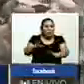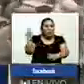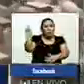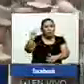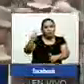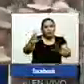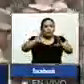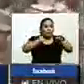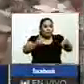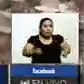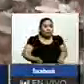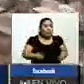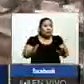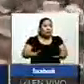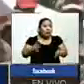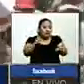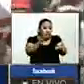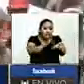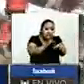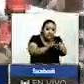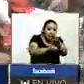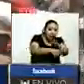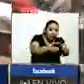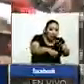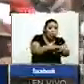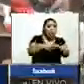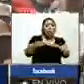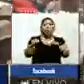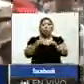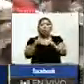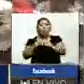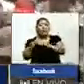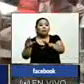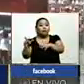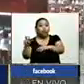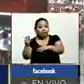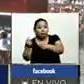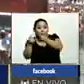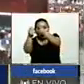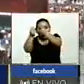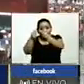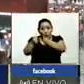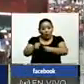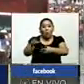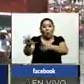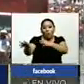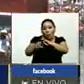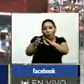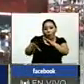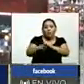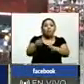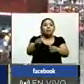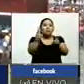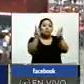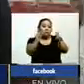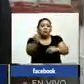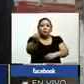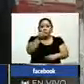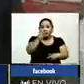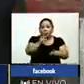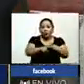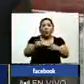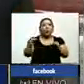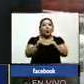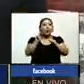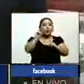gobierno venezolano a través de la extorsión y habría robado del programa de distribución de alimentos de Venezuela. También fueron sancionados